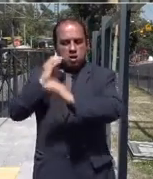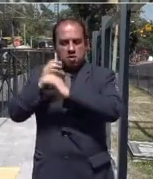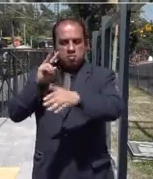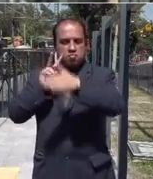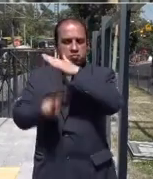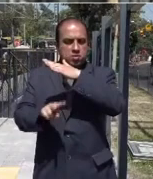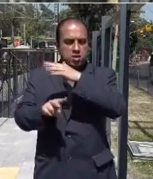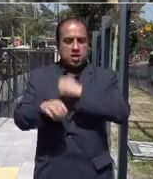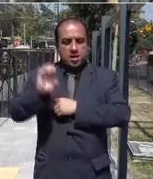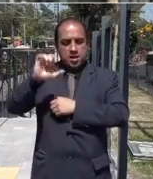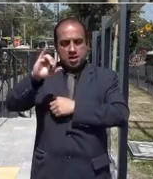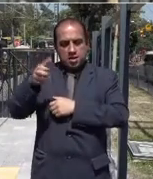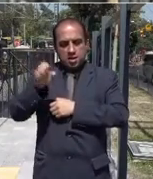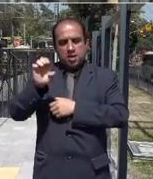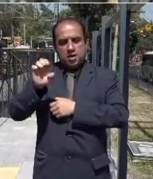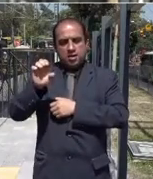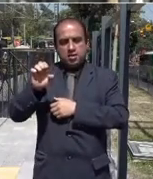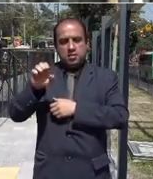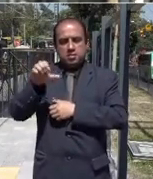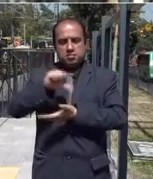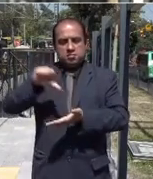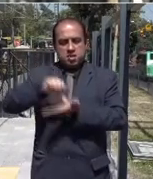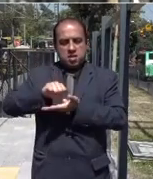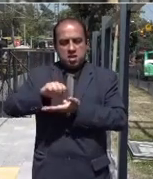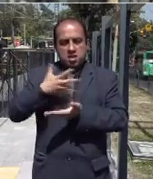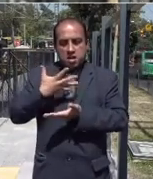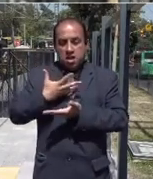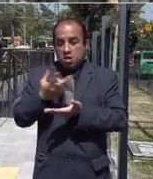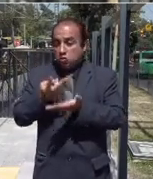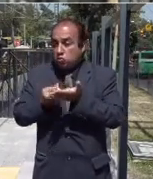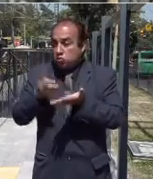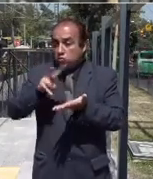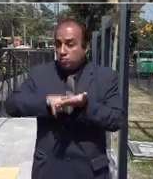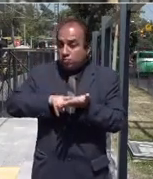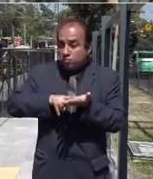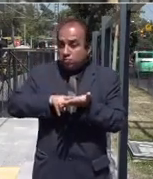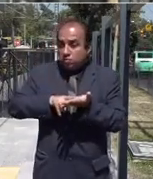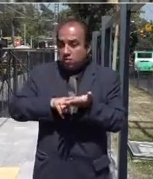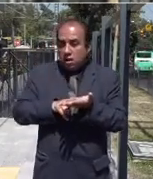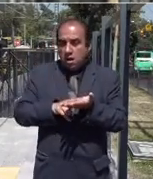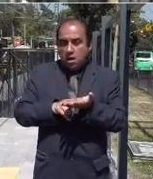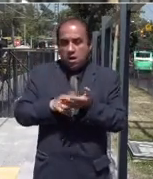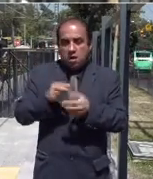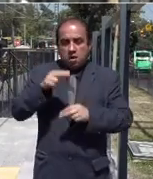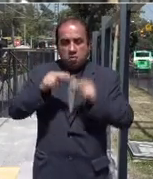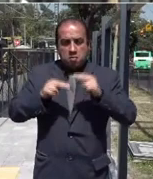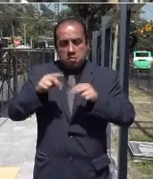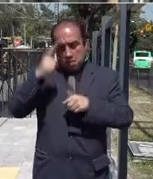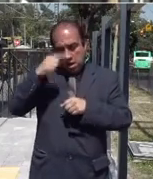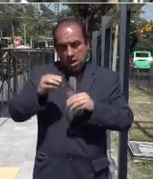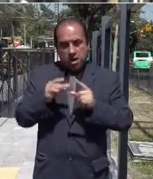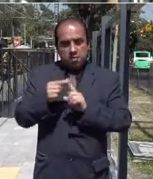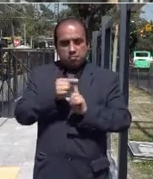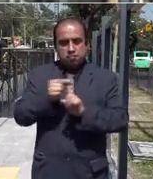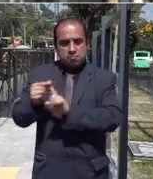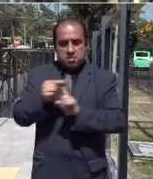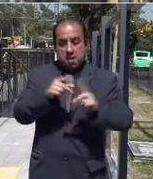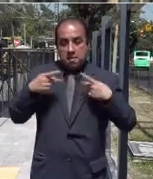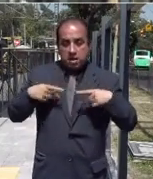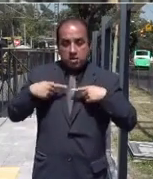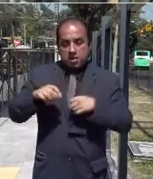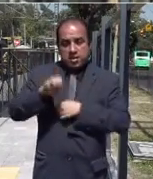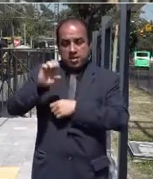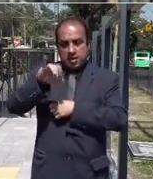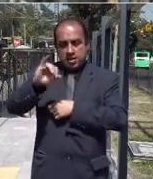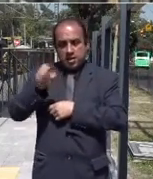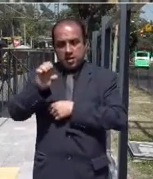también sur-norte, que nos ha permitido duplicar la capacidad para mover pasajeros en el Eje Central. Tenemos